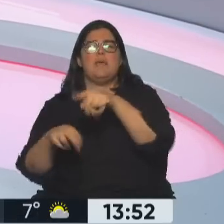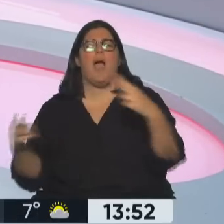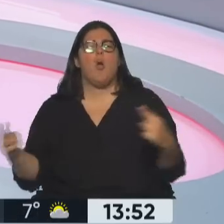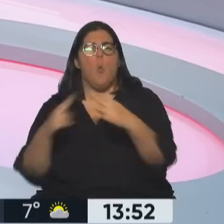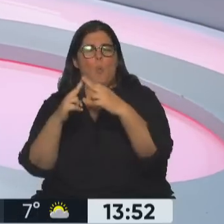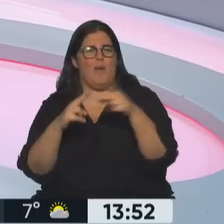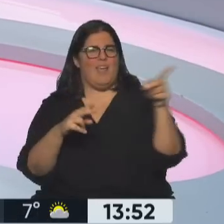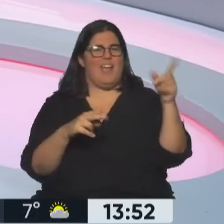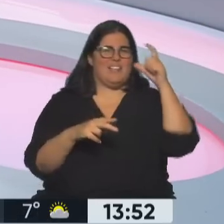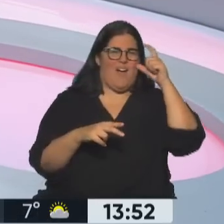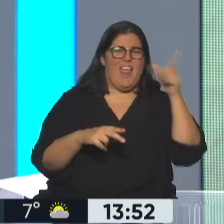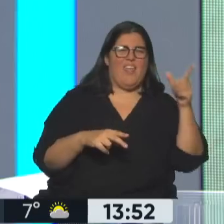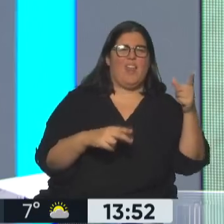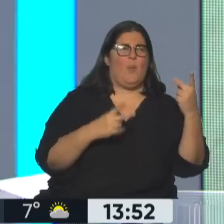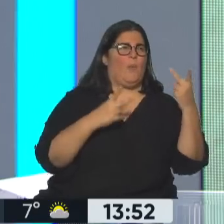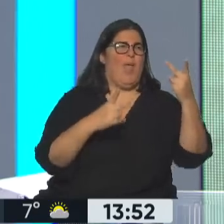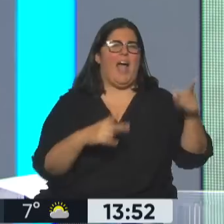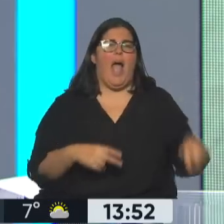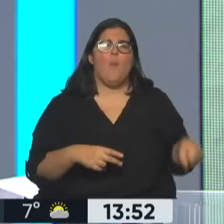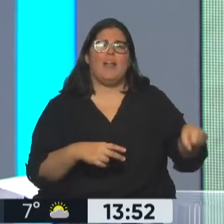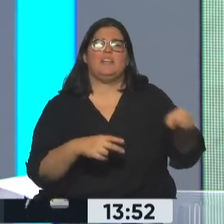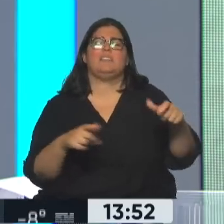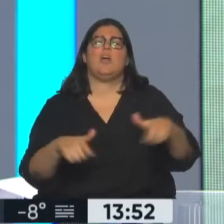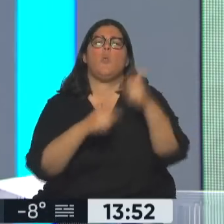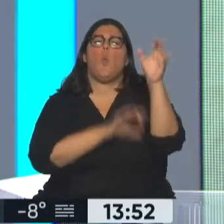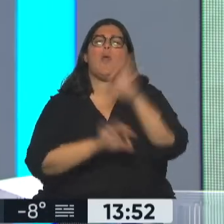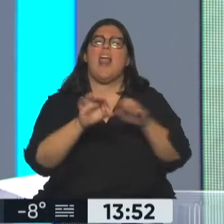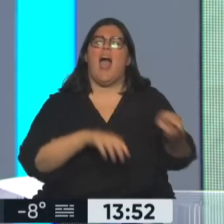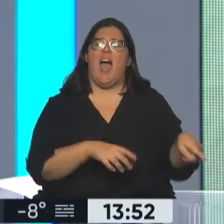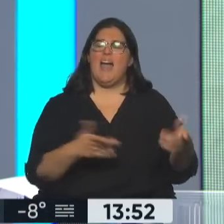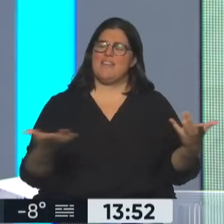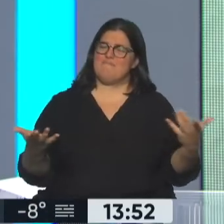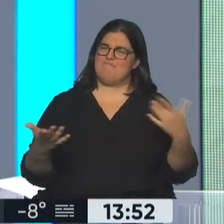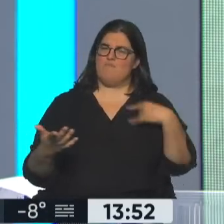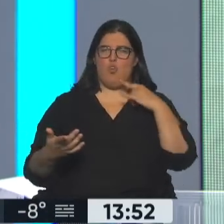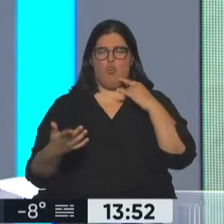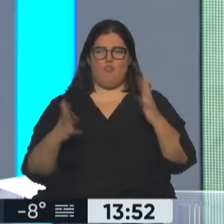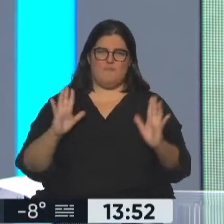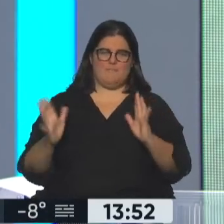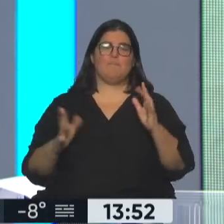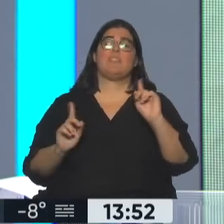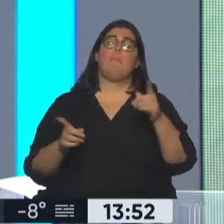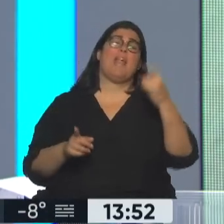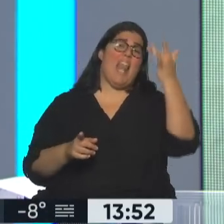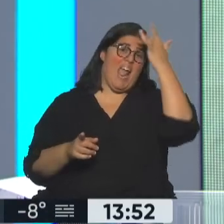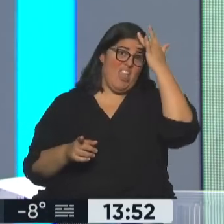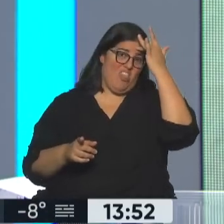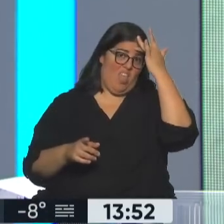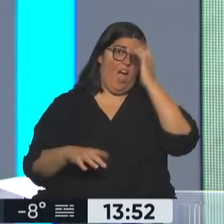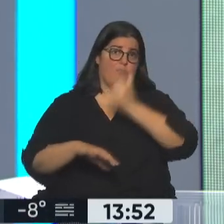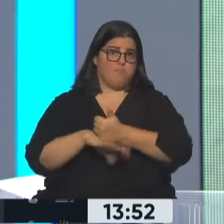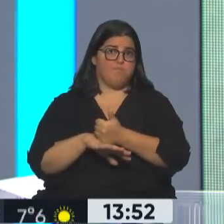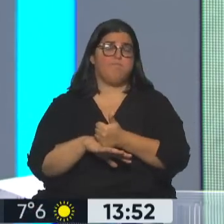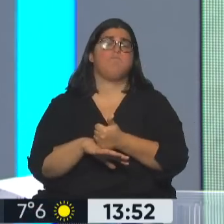mundo esté, bueno, otra vez conversando de ese tema tan incómodo para los que lo habitamos, ¿no? También estuvo la India, otro actor